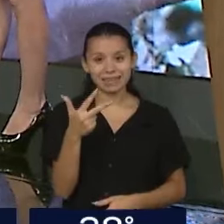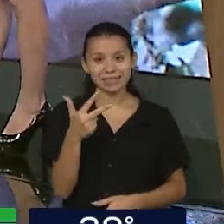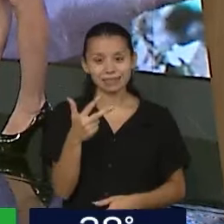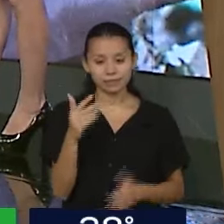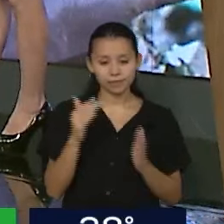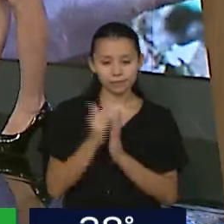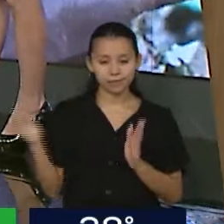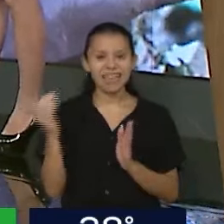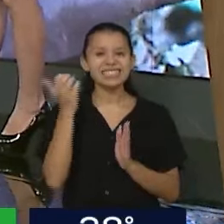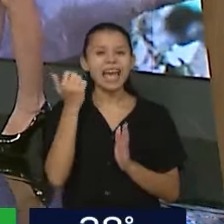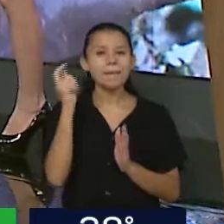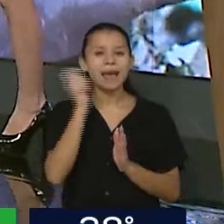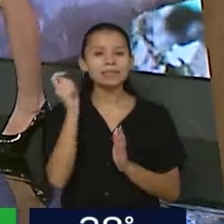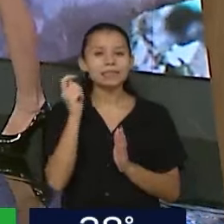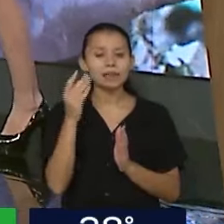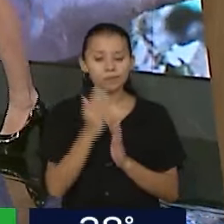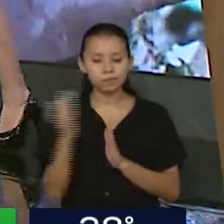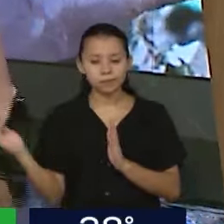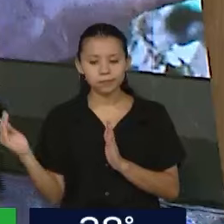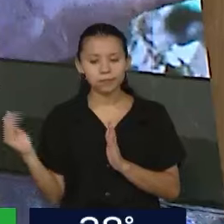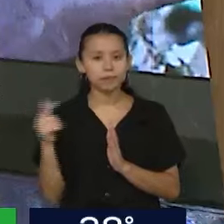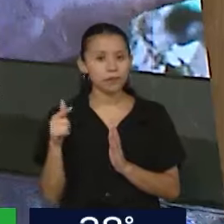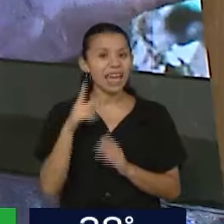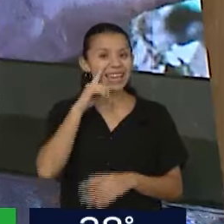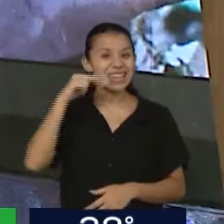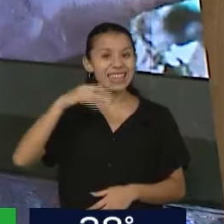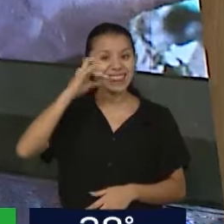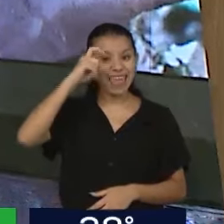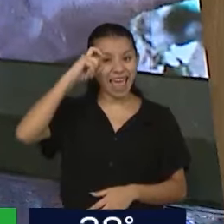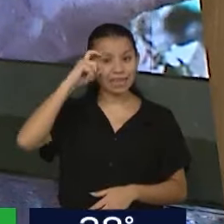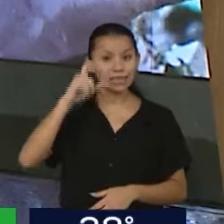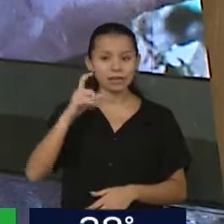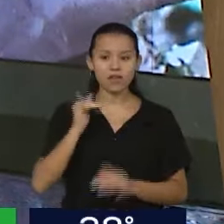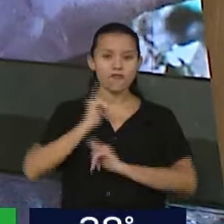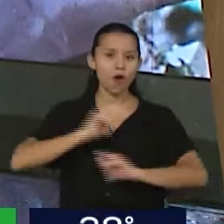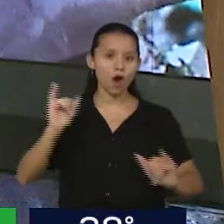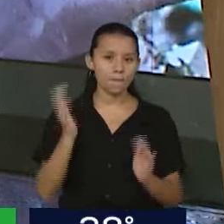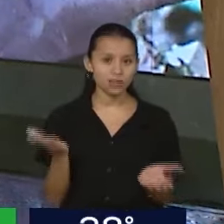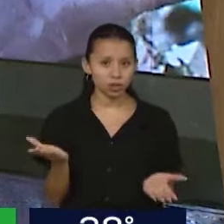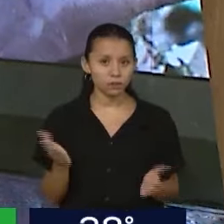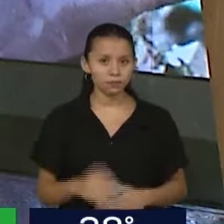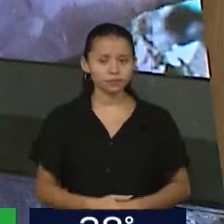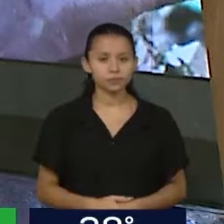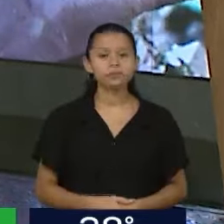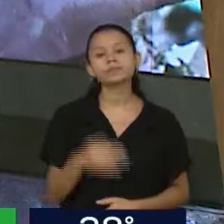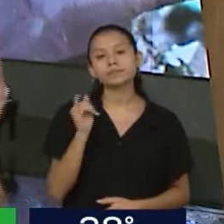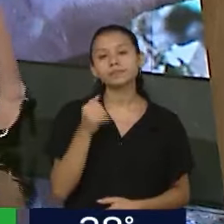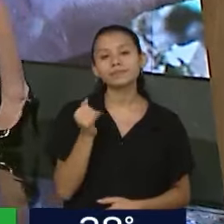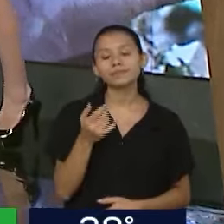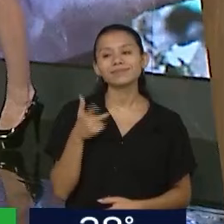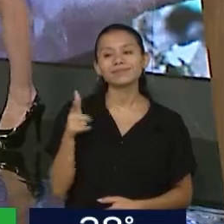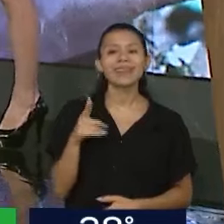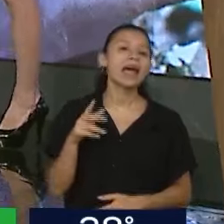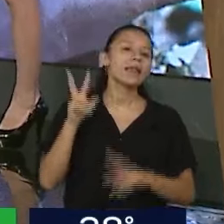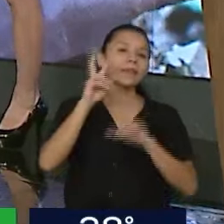que arrojó el INDEC, precisamente. Esto es Gran Mendoza, por lo tanto, lo que se tiene en cuenta aproximadamente es un universo de